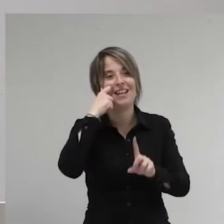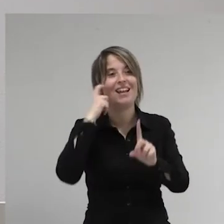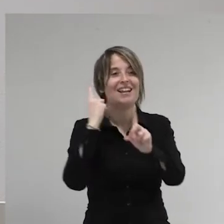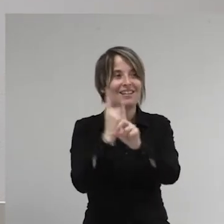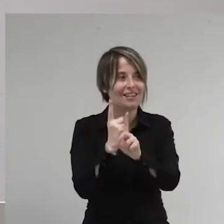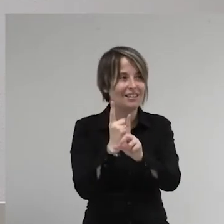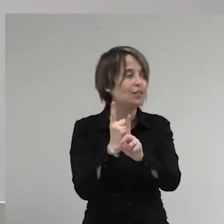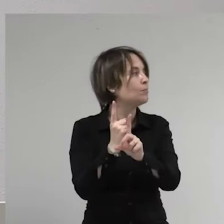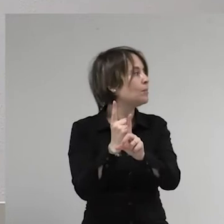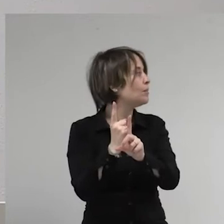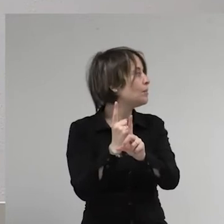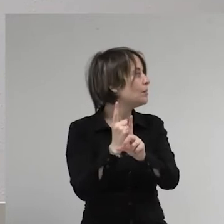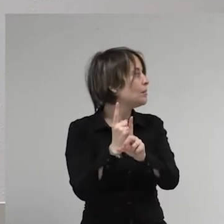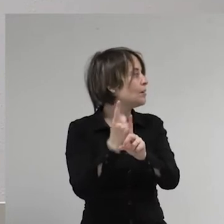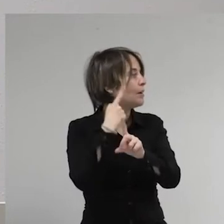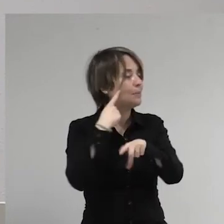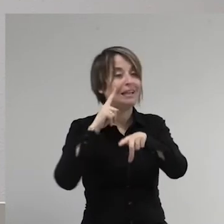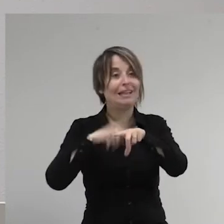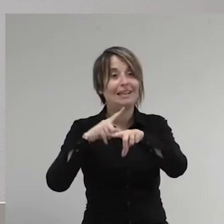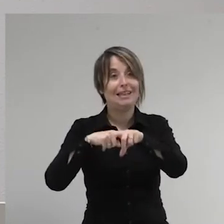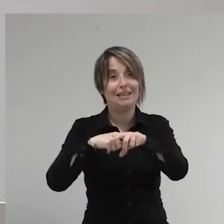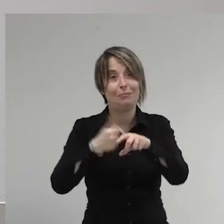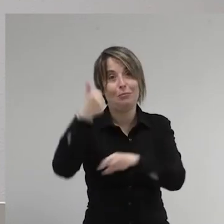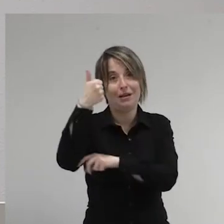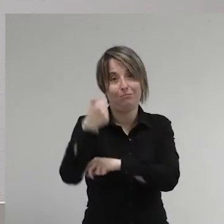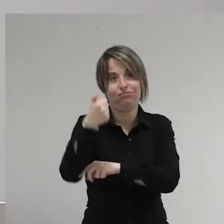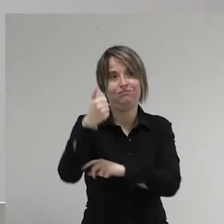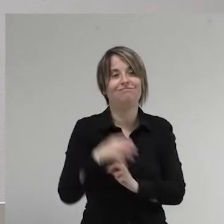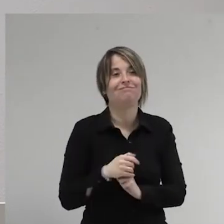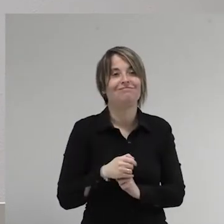Dame un segundo, voy a poner el cronómetro para que sepa que no me vaya de hora.